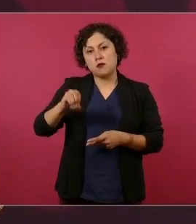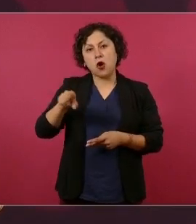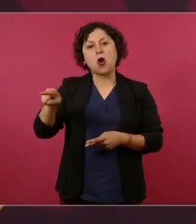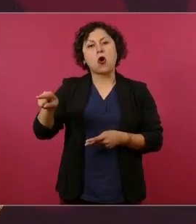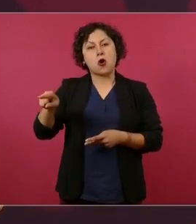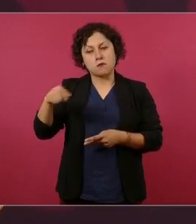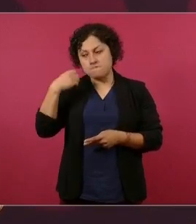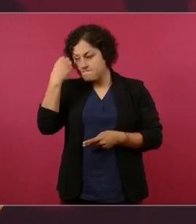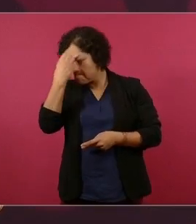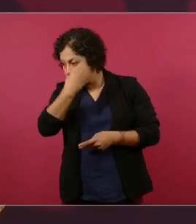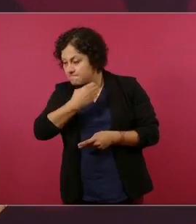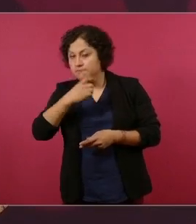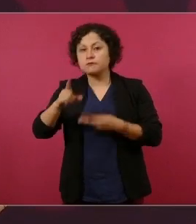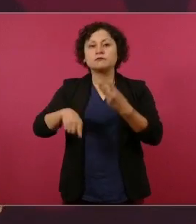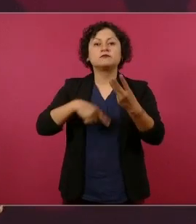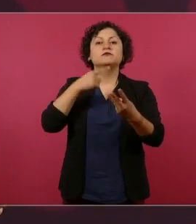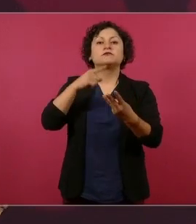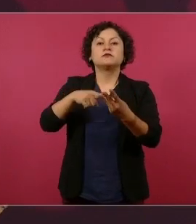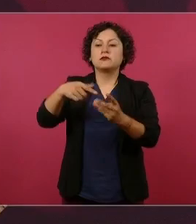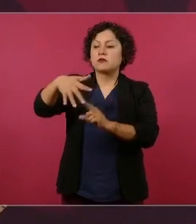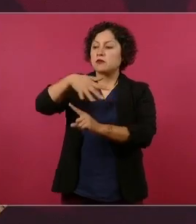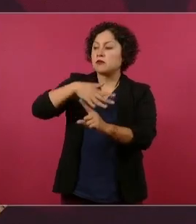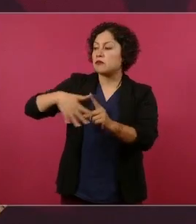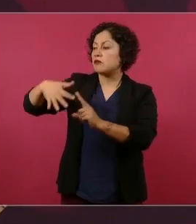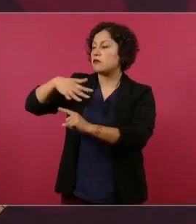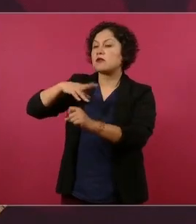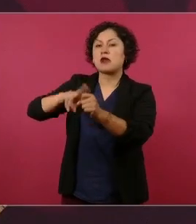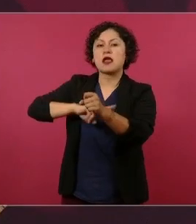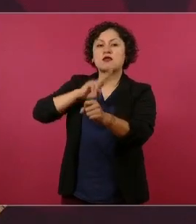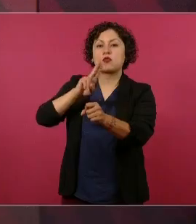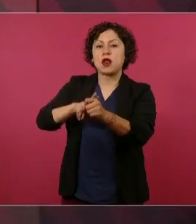las reservas naturales protegidas,